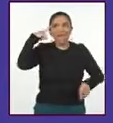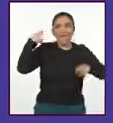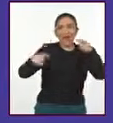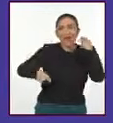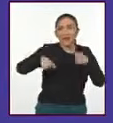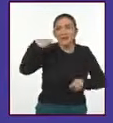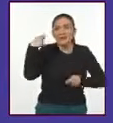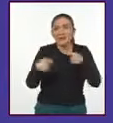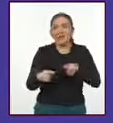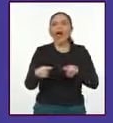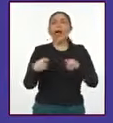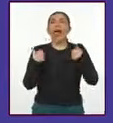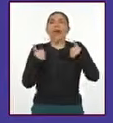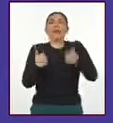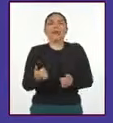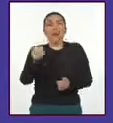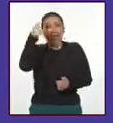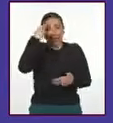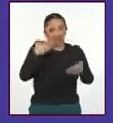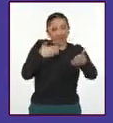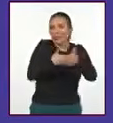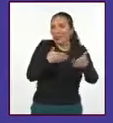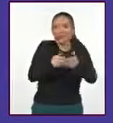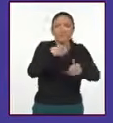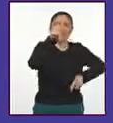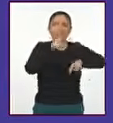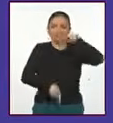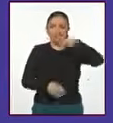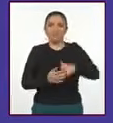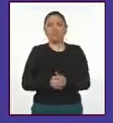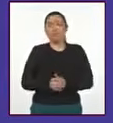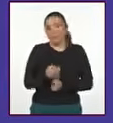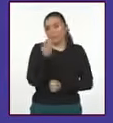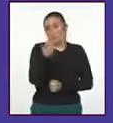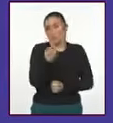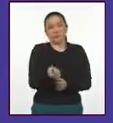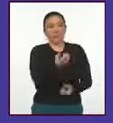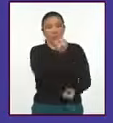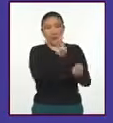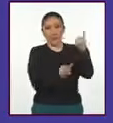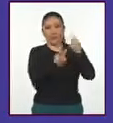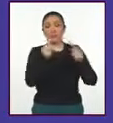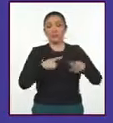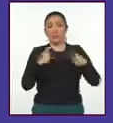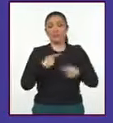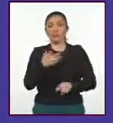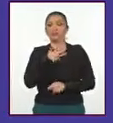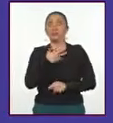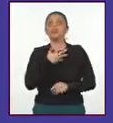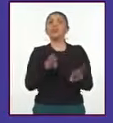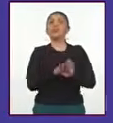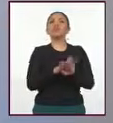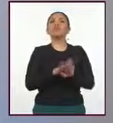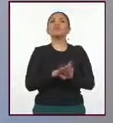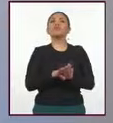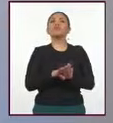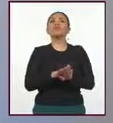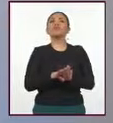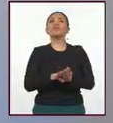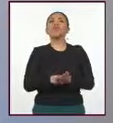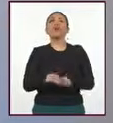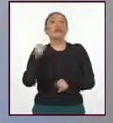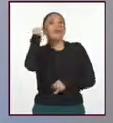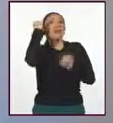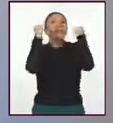ir rompiendo estas barreras. A propósito de esto, hay personas que llegan a tener unos estándares de lo bueno y